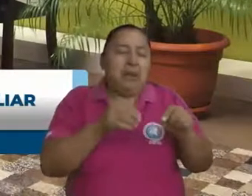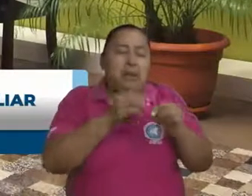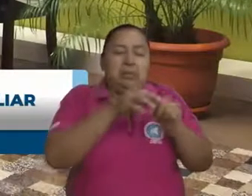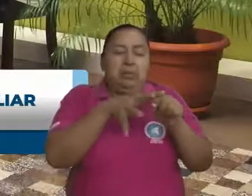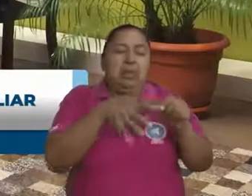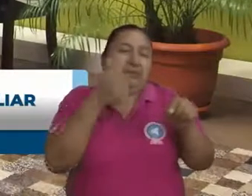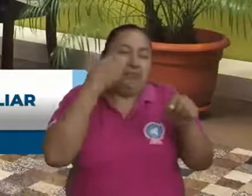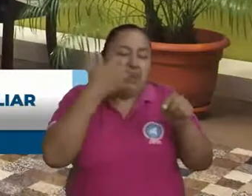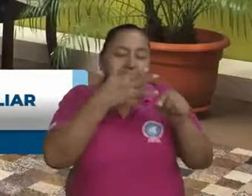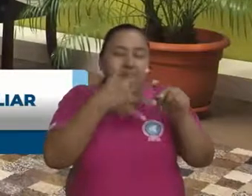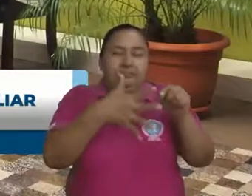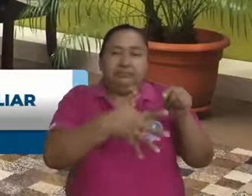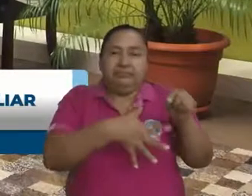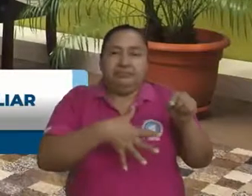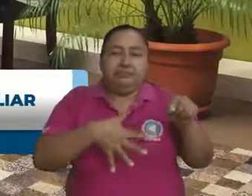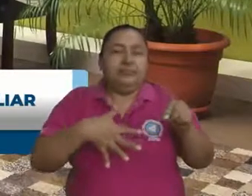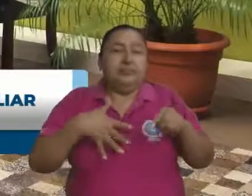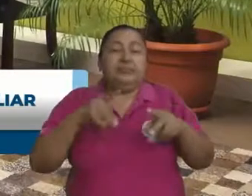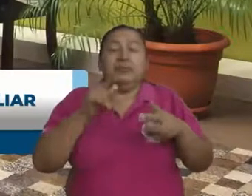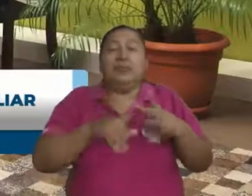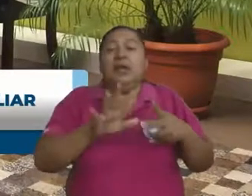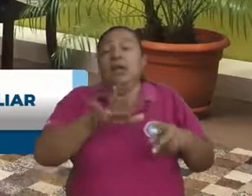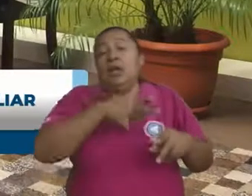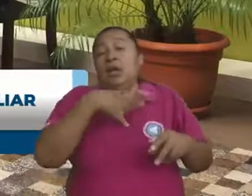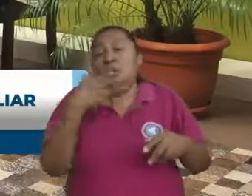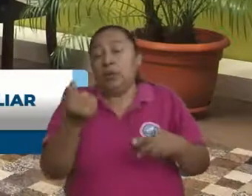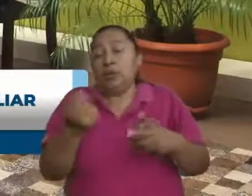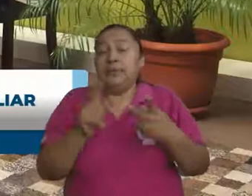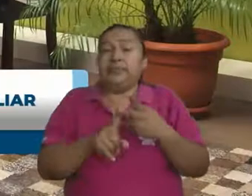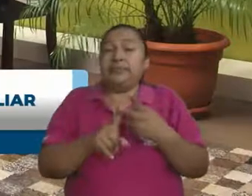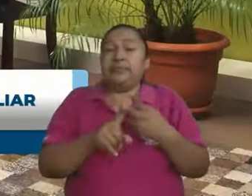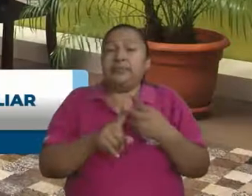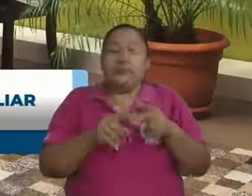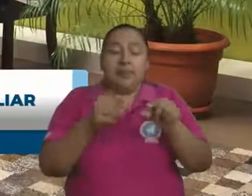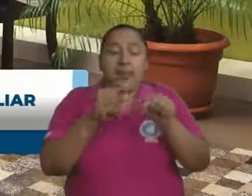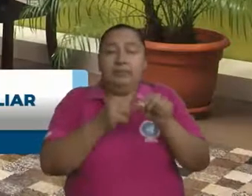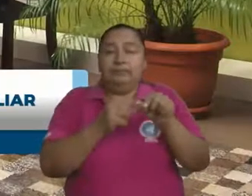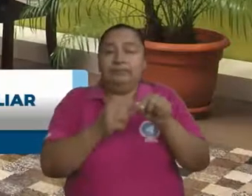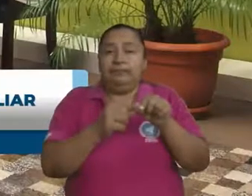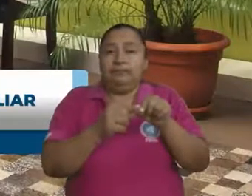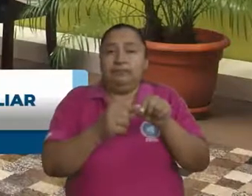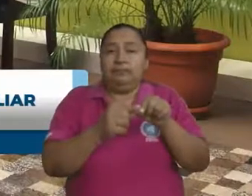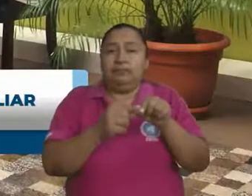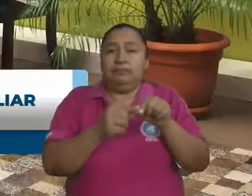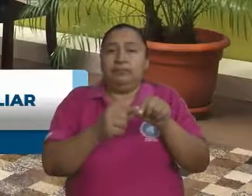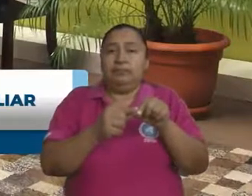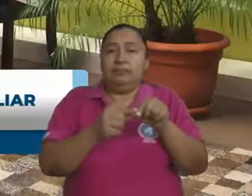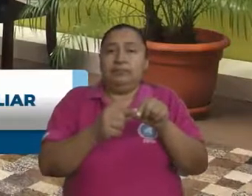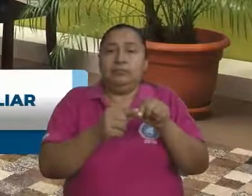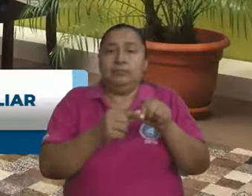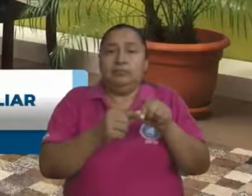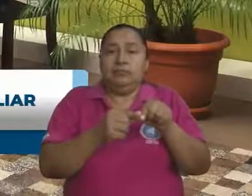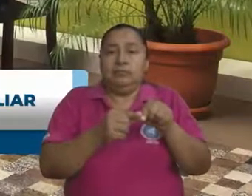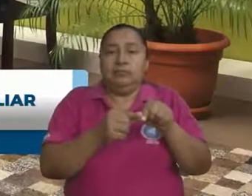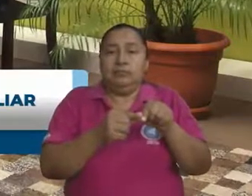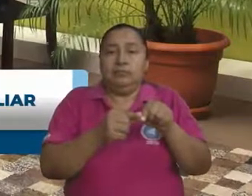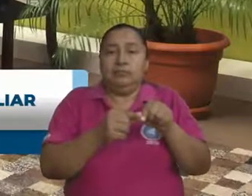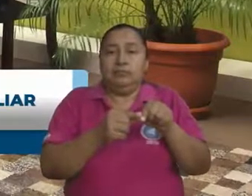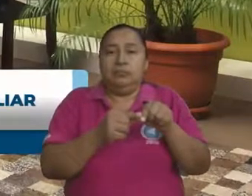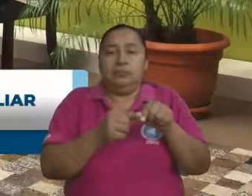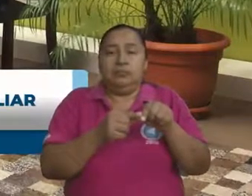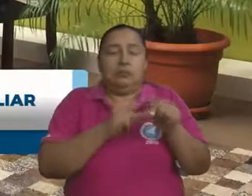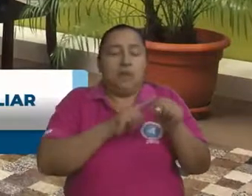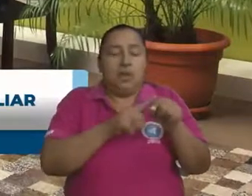estar contenida dentro de ella. La otra vía es que la vesícula... Me imagino que por el filo de la piedra.